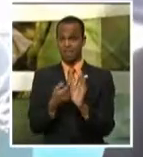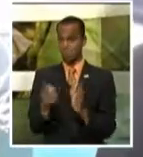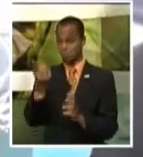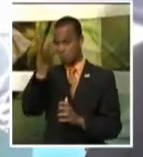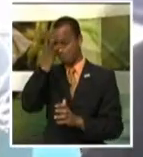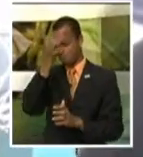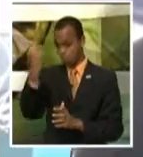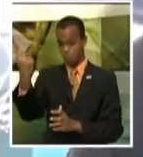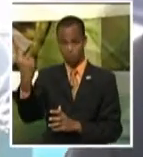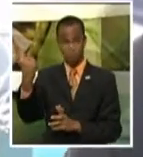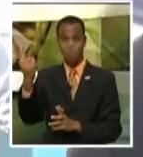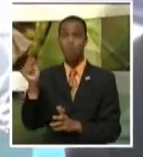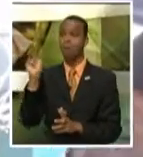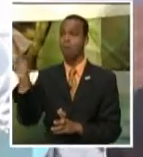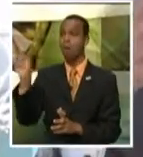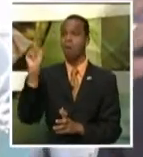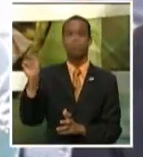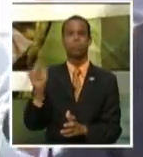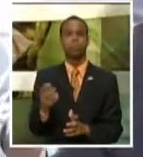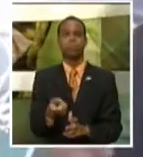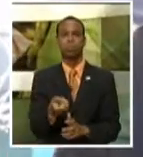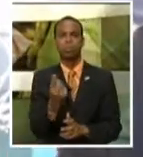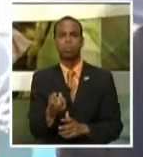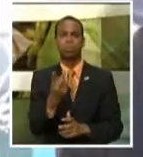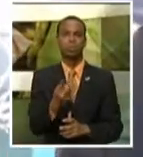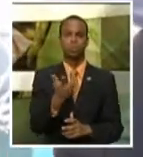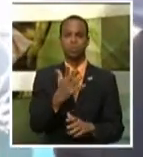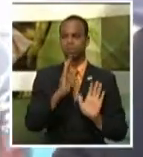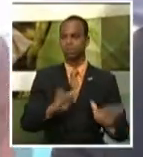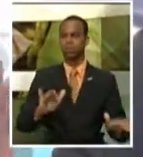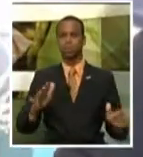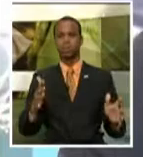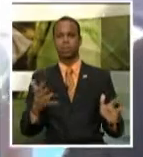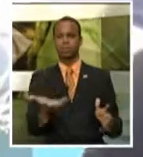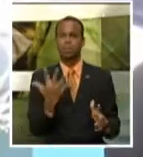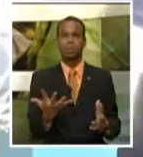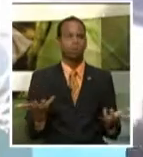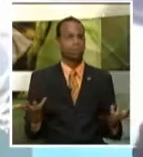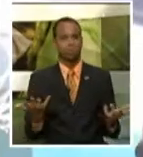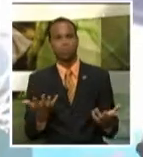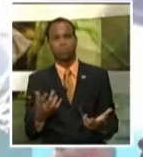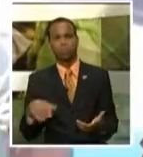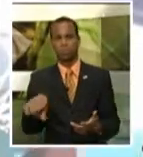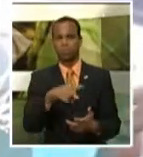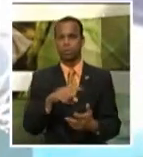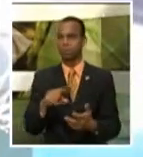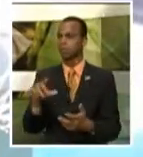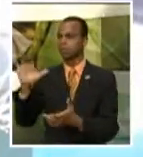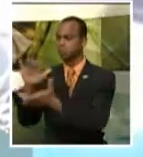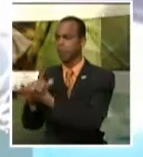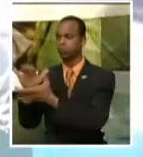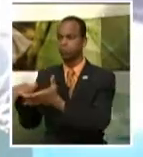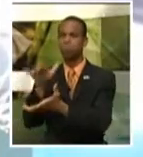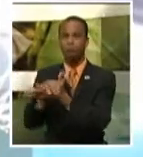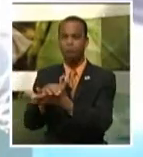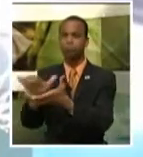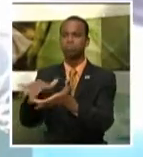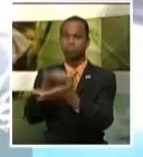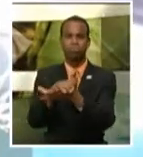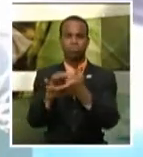2, 3 hijos, 4, 5, con 2 y 3 maridos diferentes.